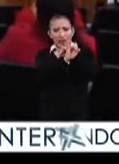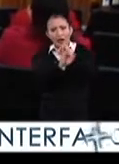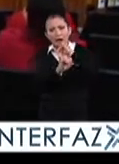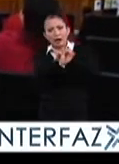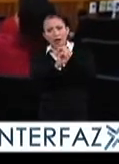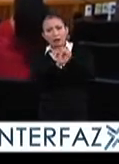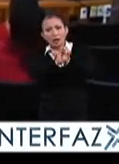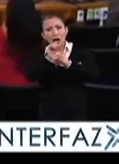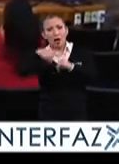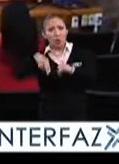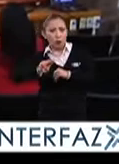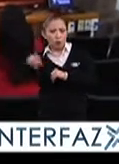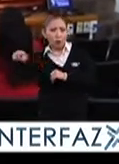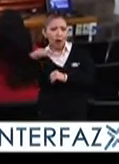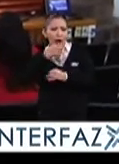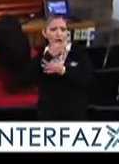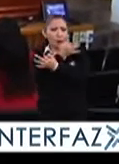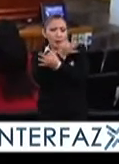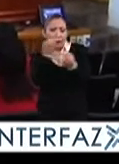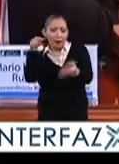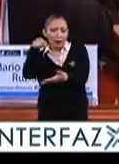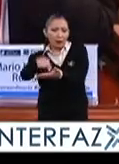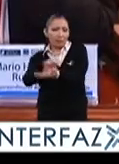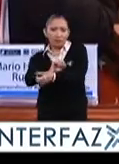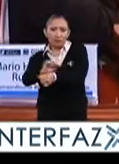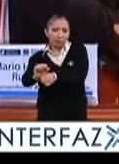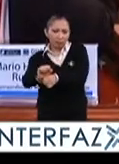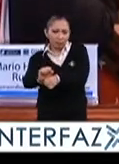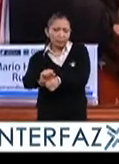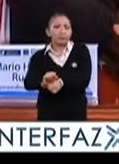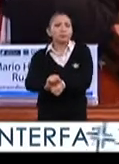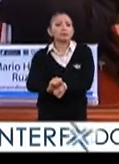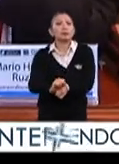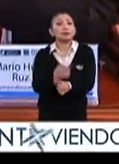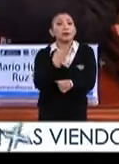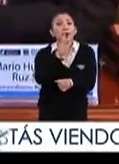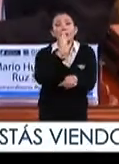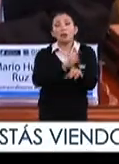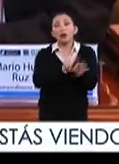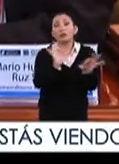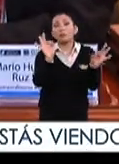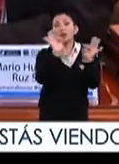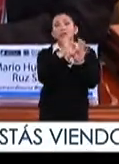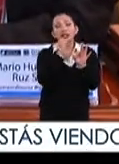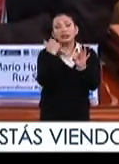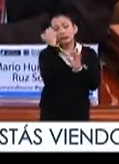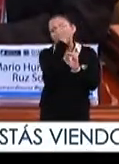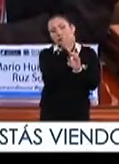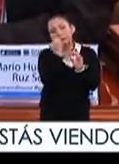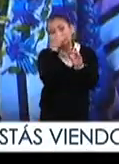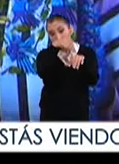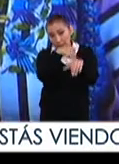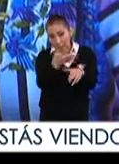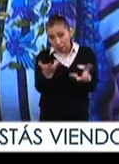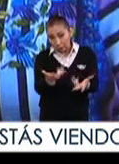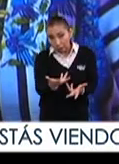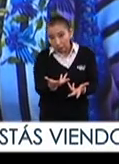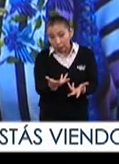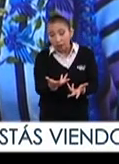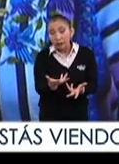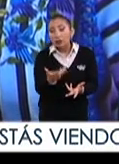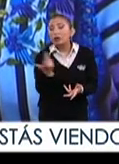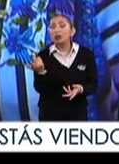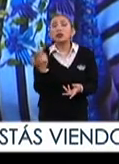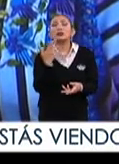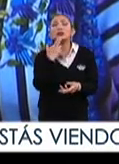de las Naciones Unidas. La declaración es muy sencilla. Lo más importante es el balance del cumplimiento. ¿Y qué